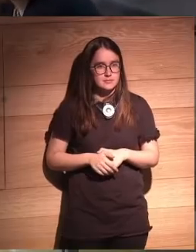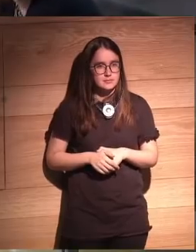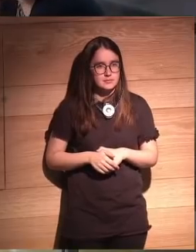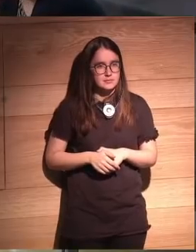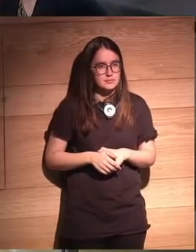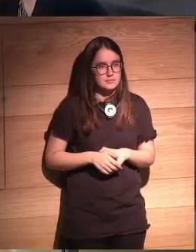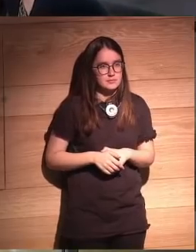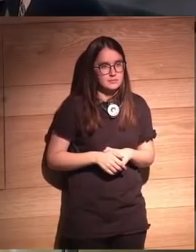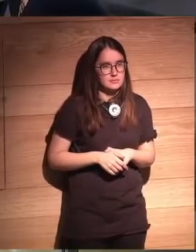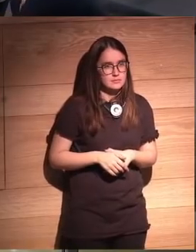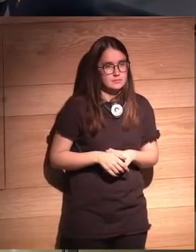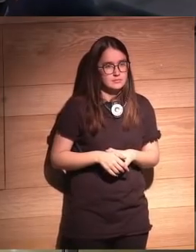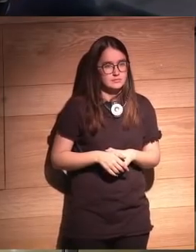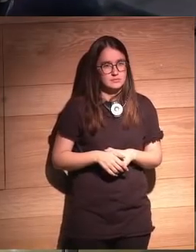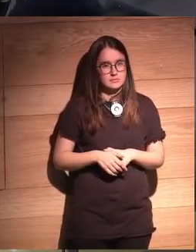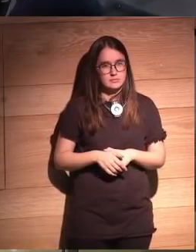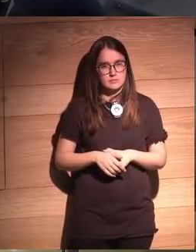Palo Zanauri.